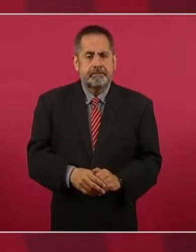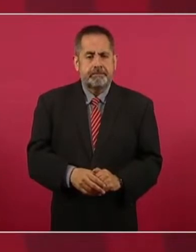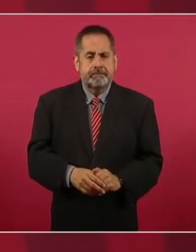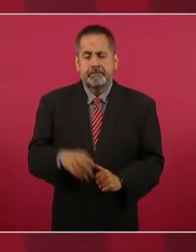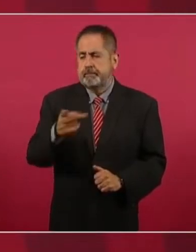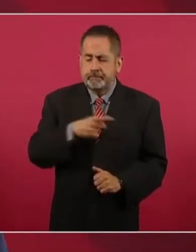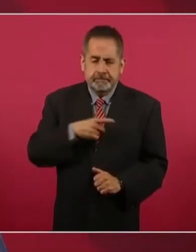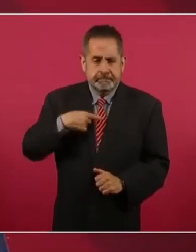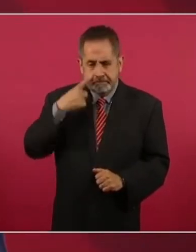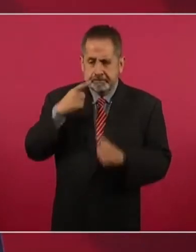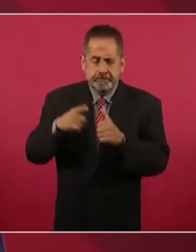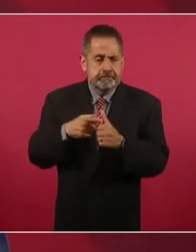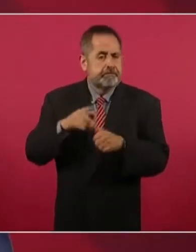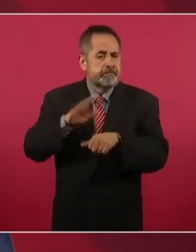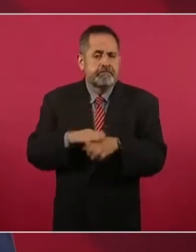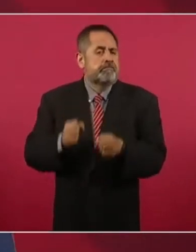tenemos que garantizar